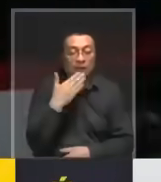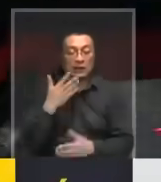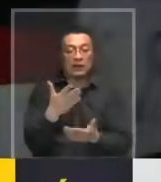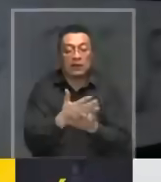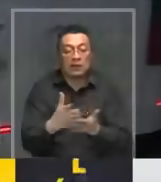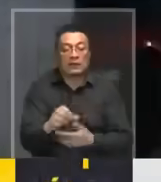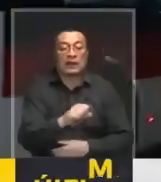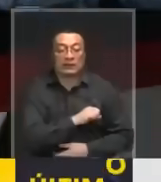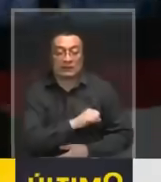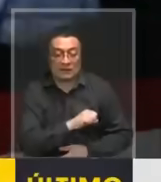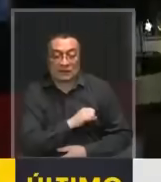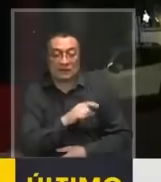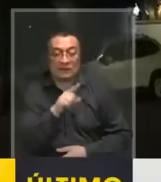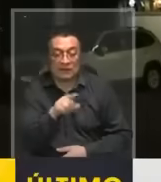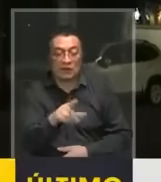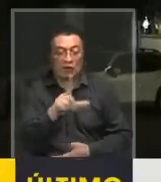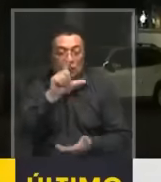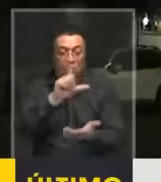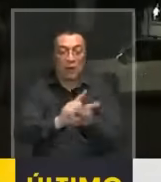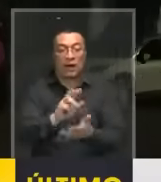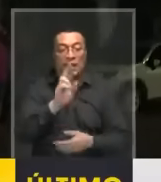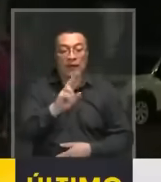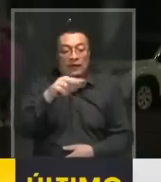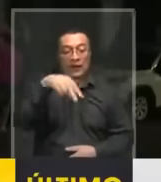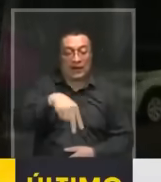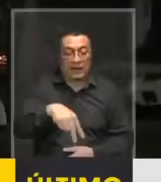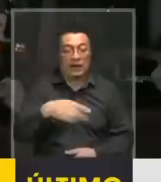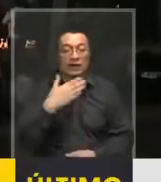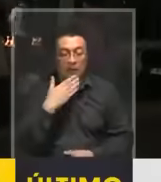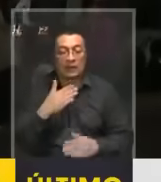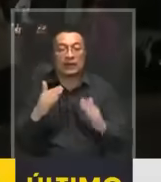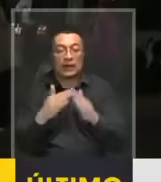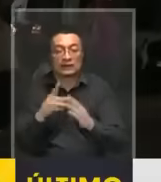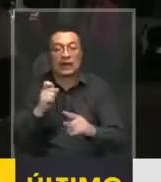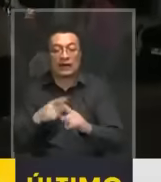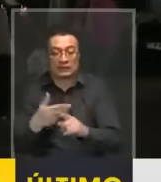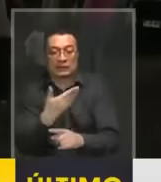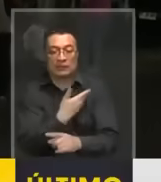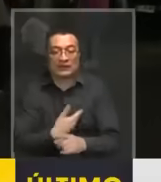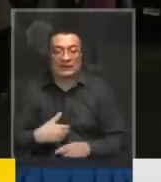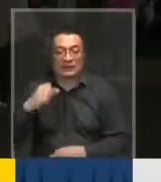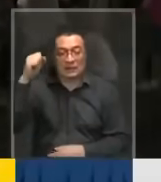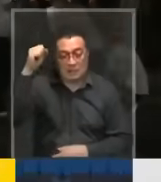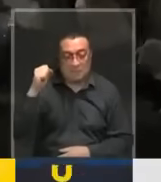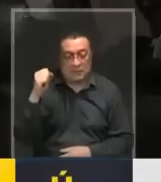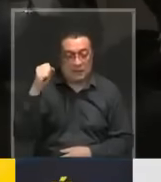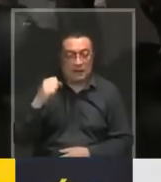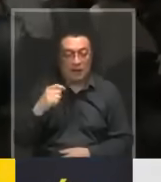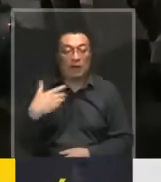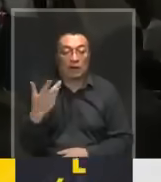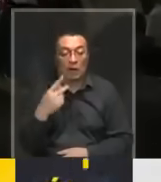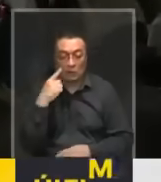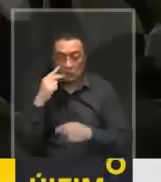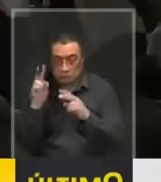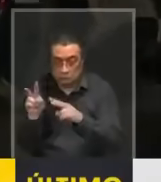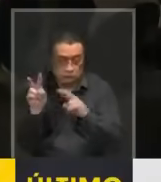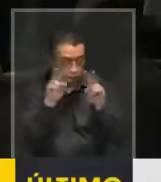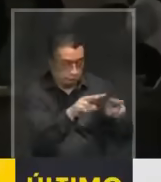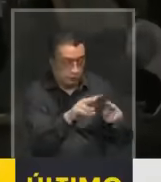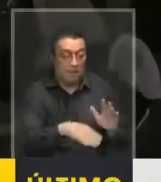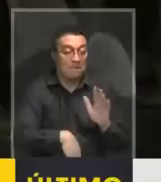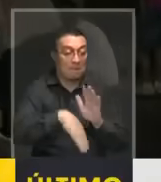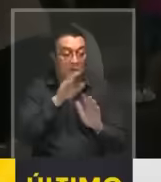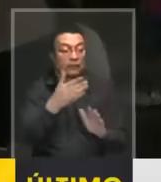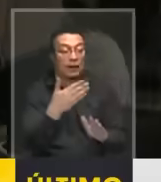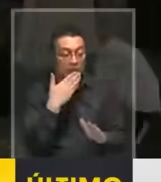en Santiago, tanto en la sede de Renovación Nacional como en la casa del expresidente Sebastián Piñera, y los ojos luego se van a volver también a